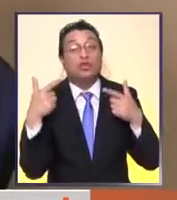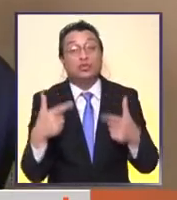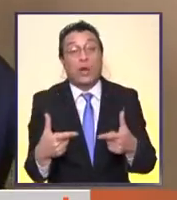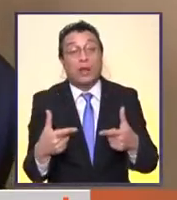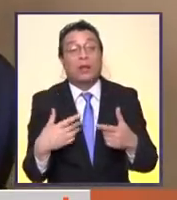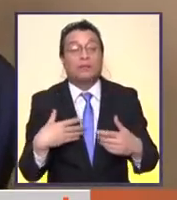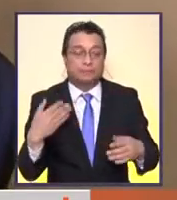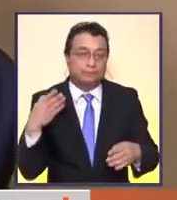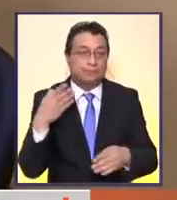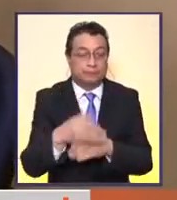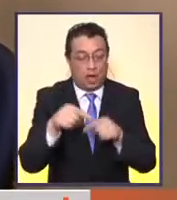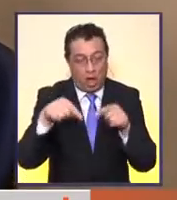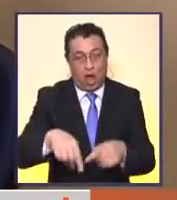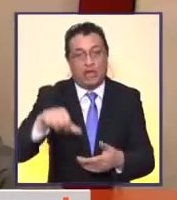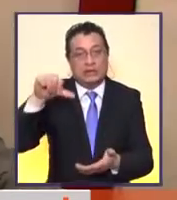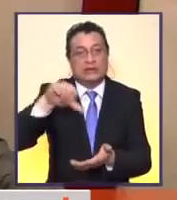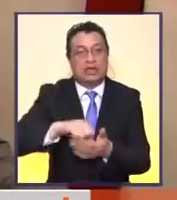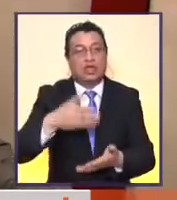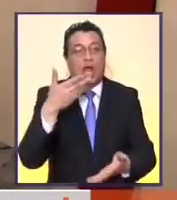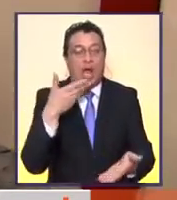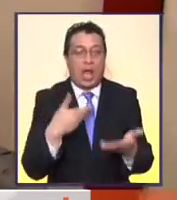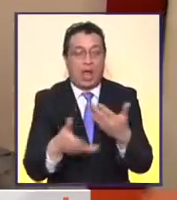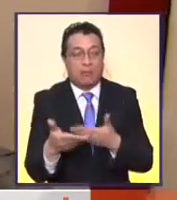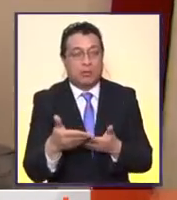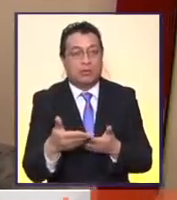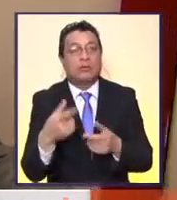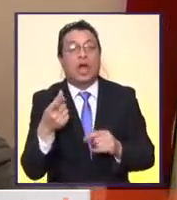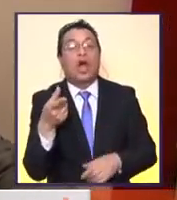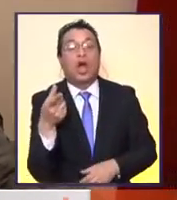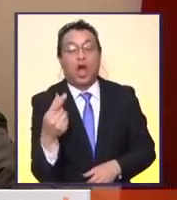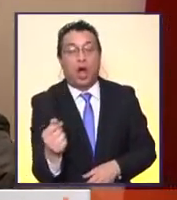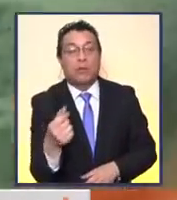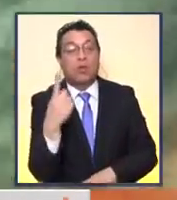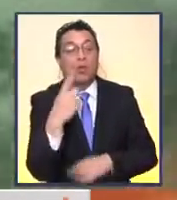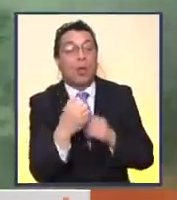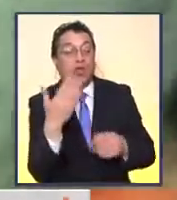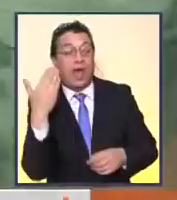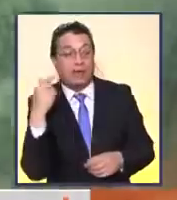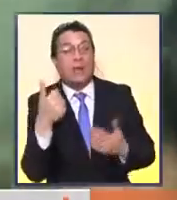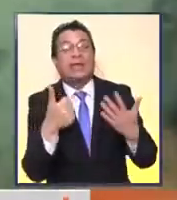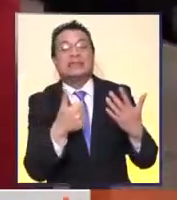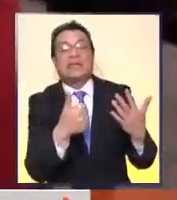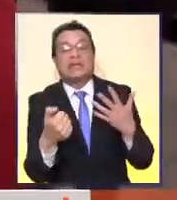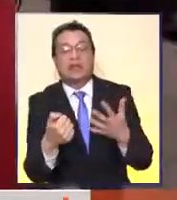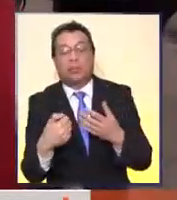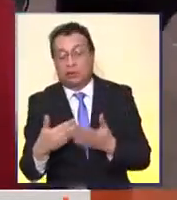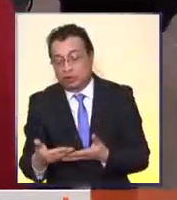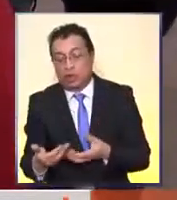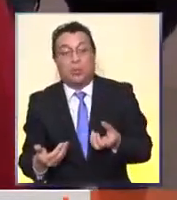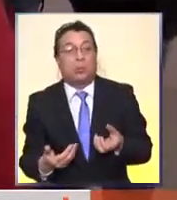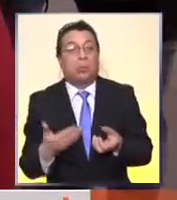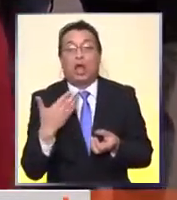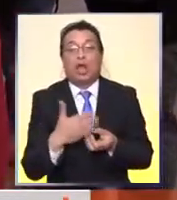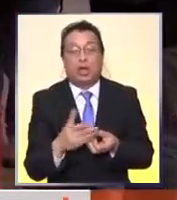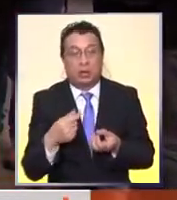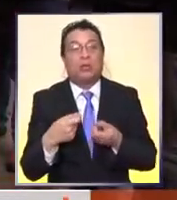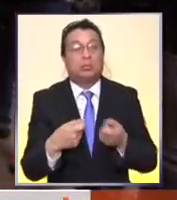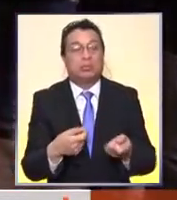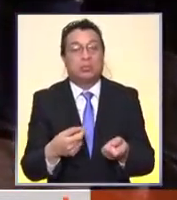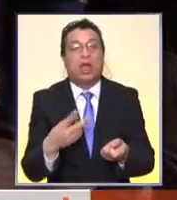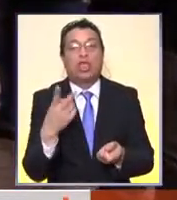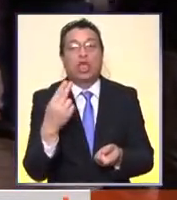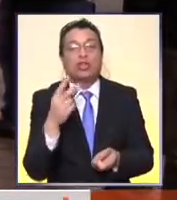llegara justo y al centro a cambiarlos los había comprado a principios de año por cerca de 600 pesos en estos meses ganó un